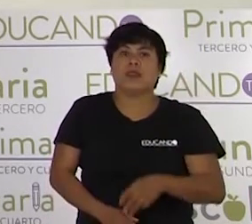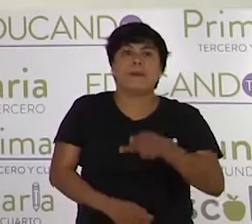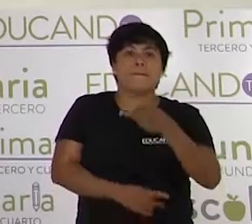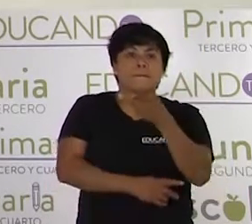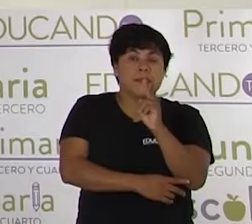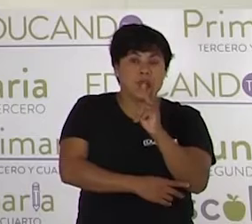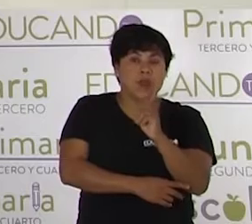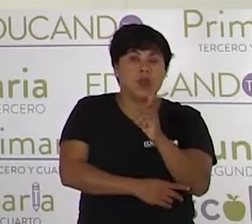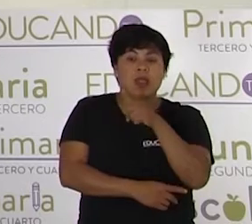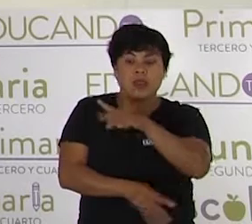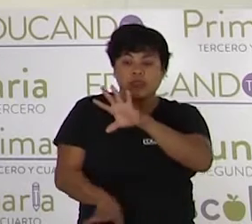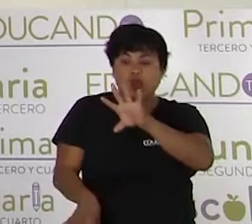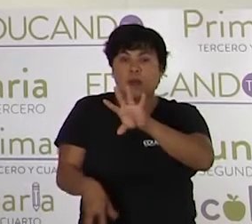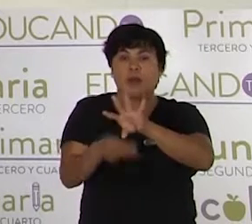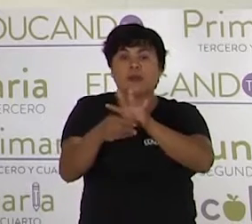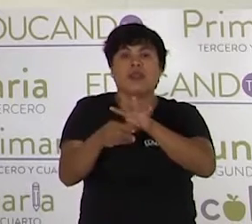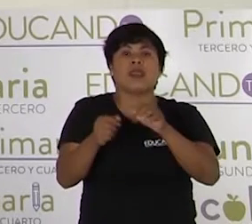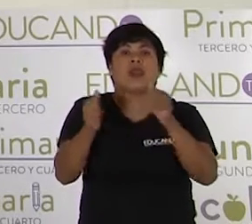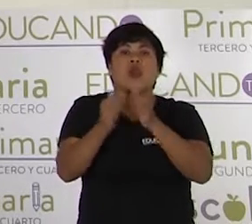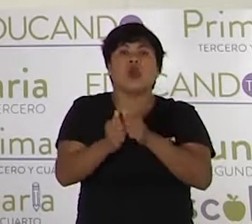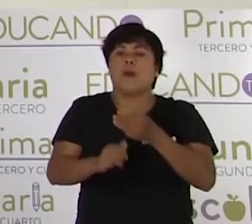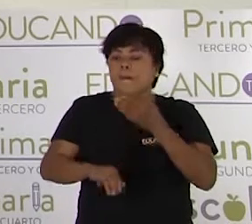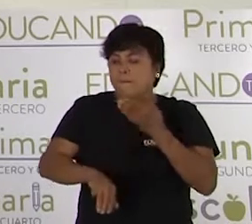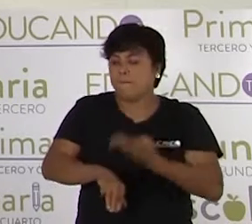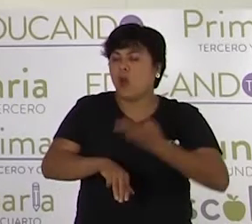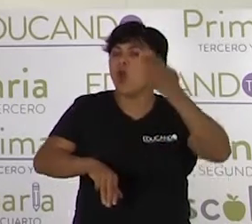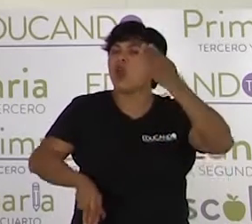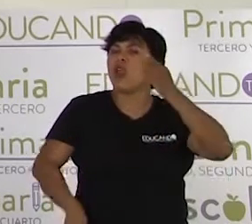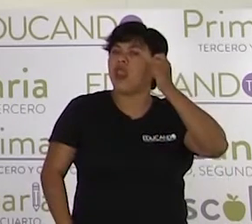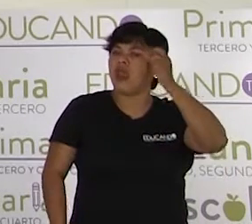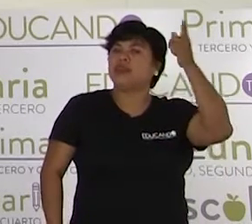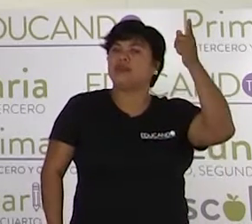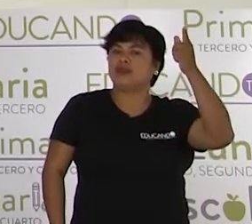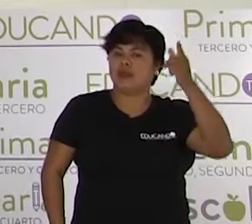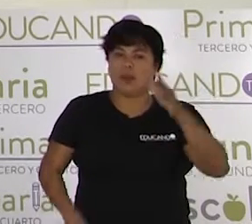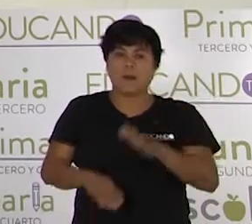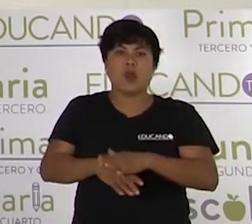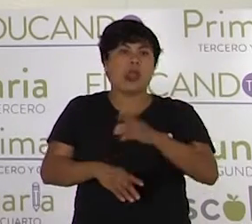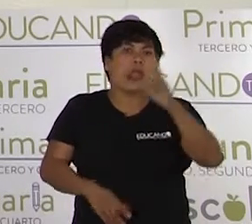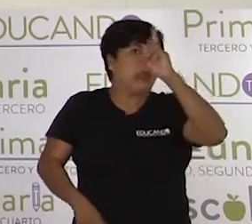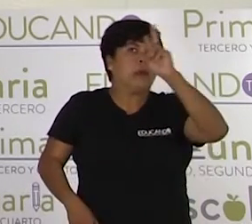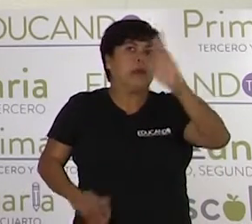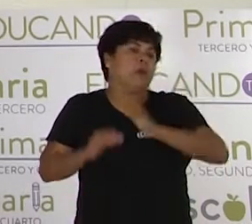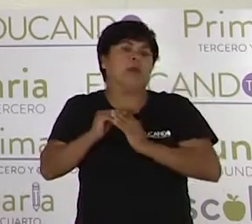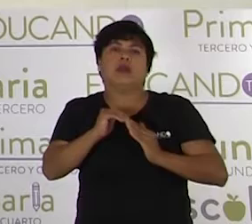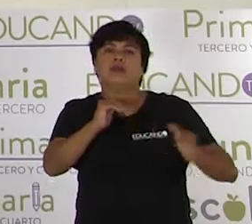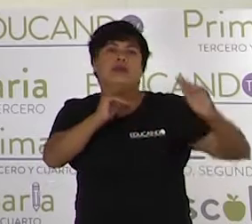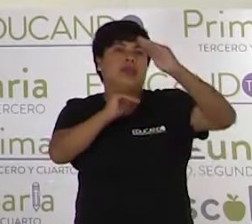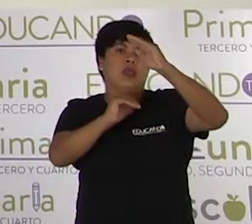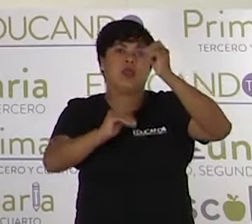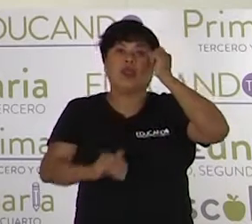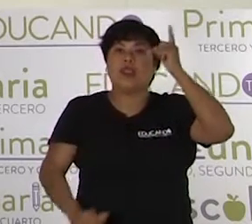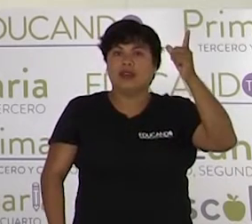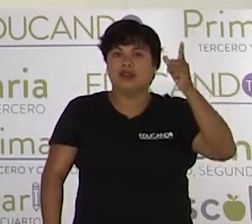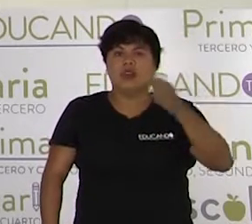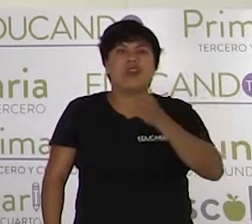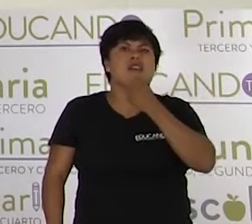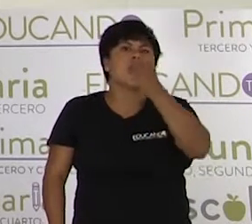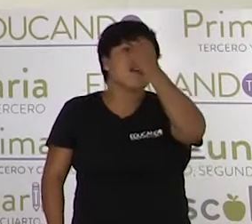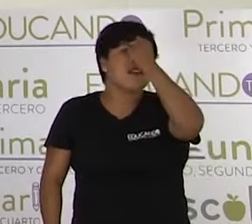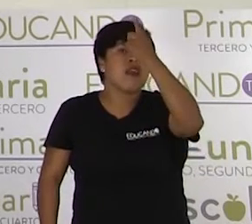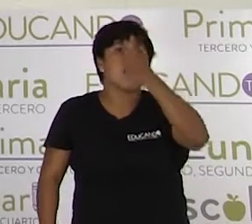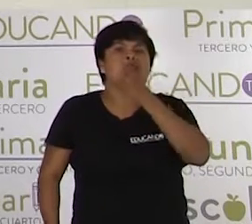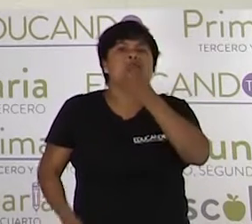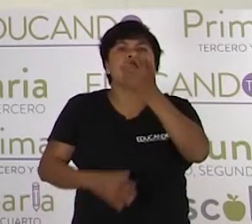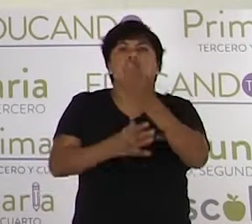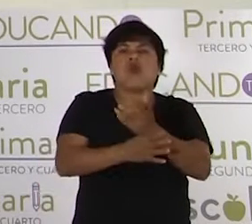pero se complementa con muy listo, porque es demasiado listo. ¿Quién le dijo que era muy